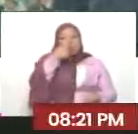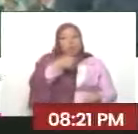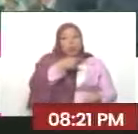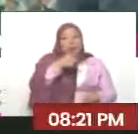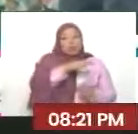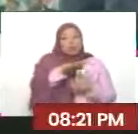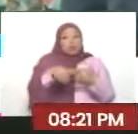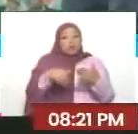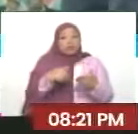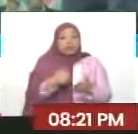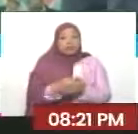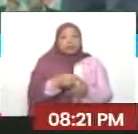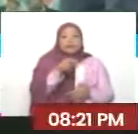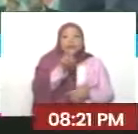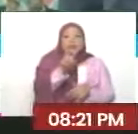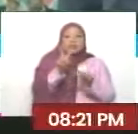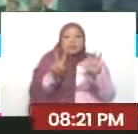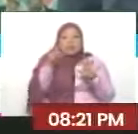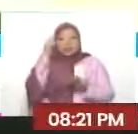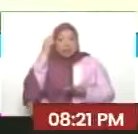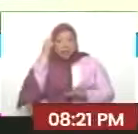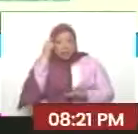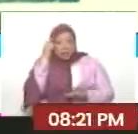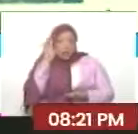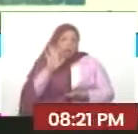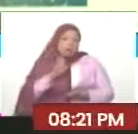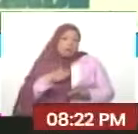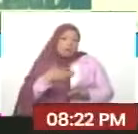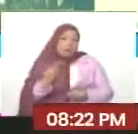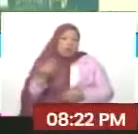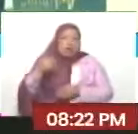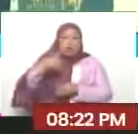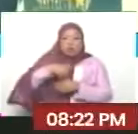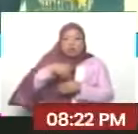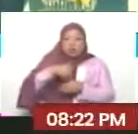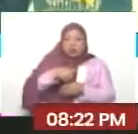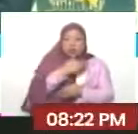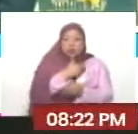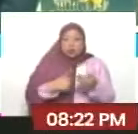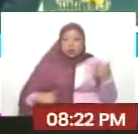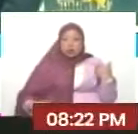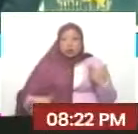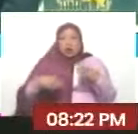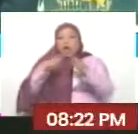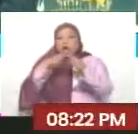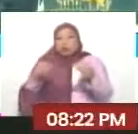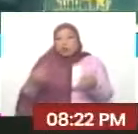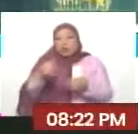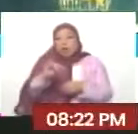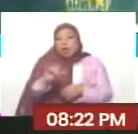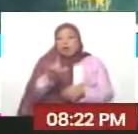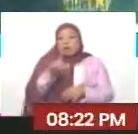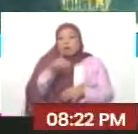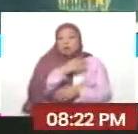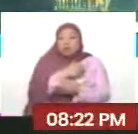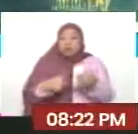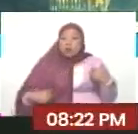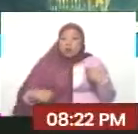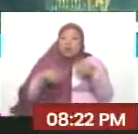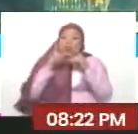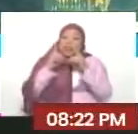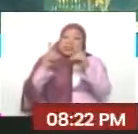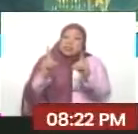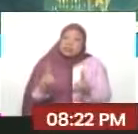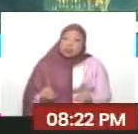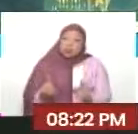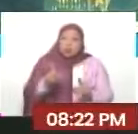que hay 27 fechas y él, de manera provocadora, para llamarlo de alguna manera, las dejó todas y además representa lo que firmaron allí a